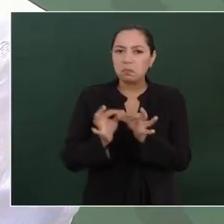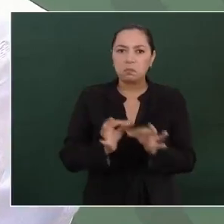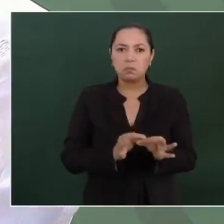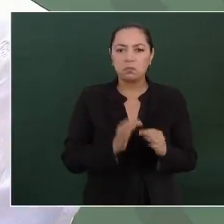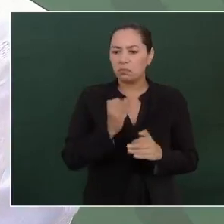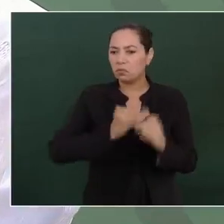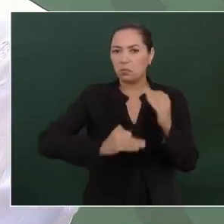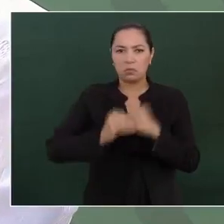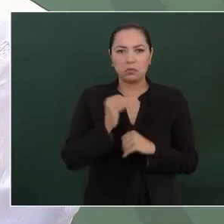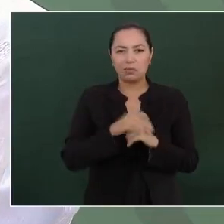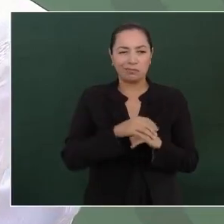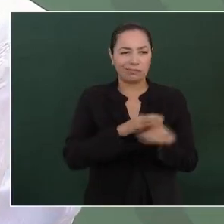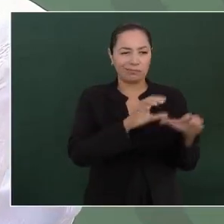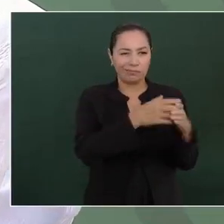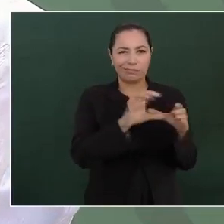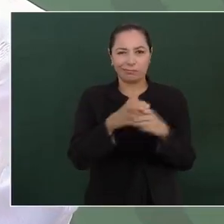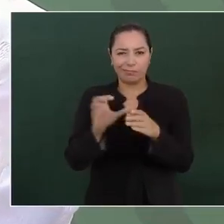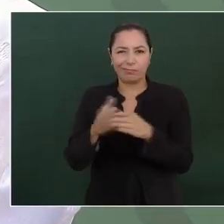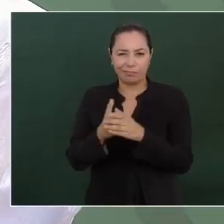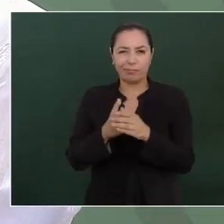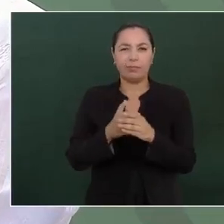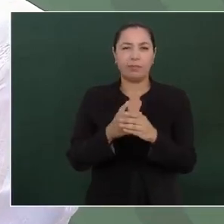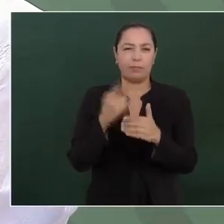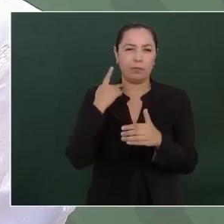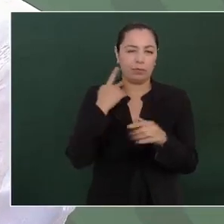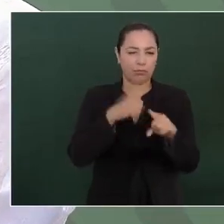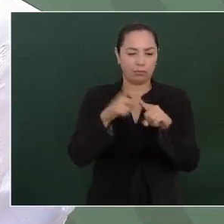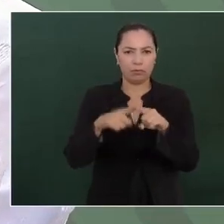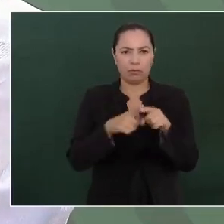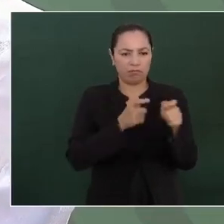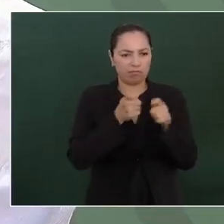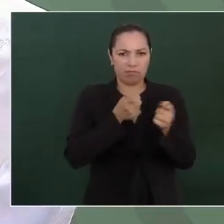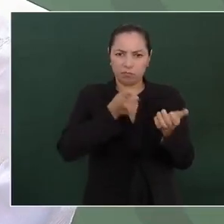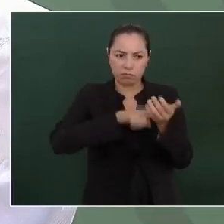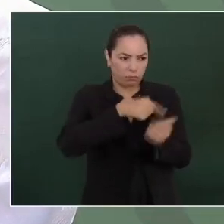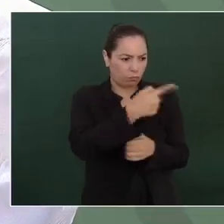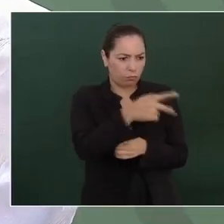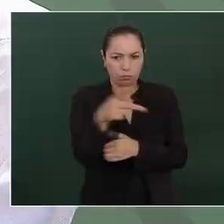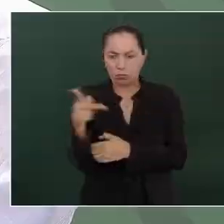todos los partidos en sus procesos internos. Me da mucho gusto